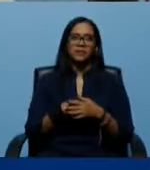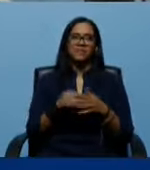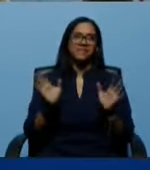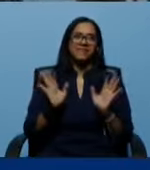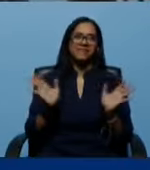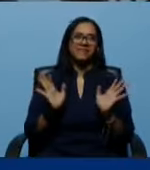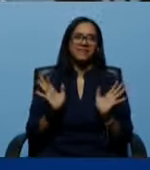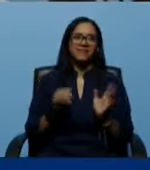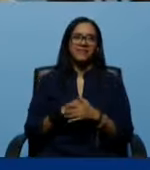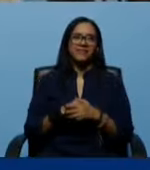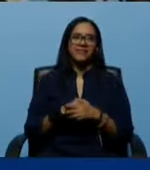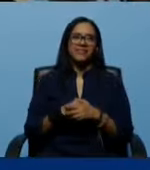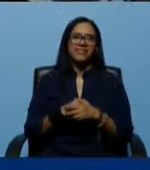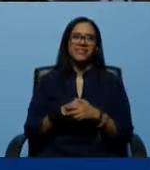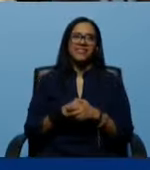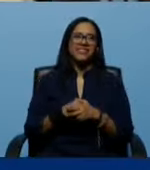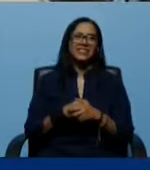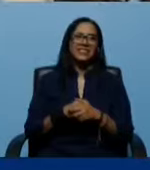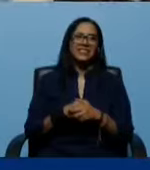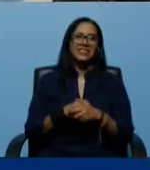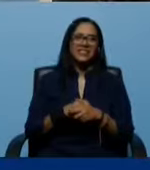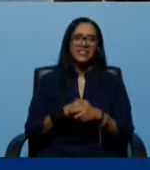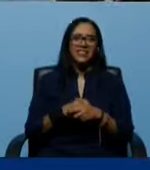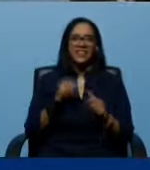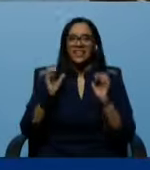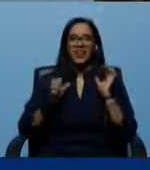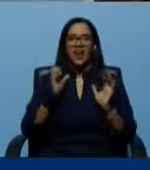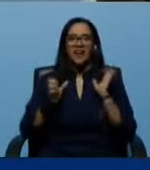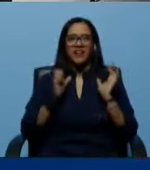Lo visité a propósito. Para que yo me emocionara.